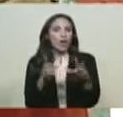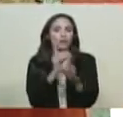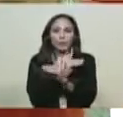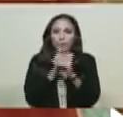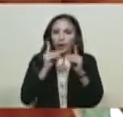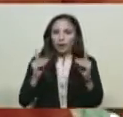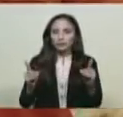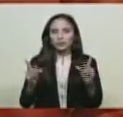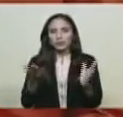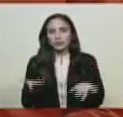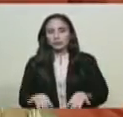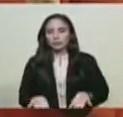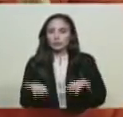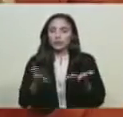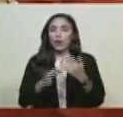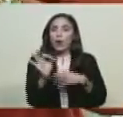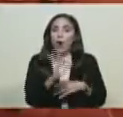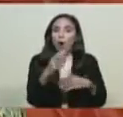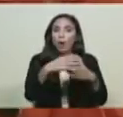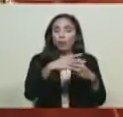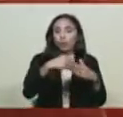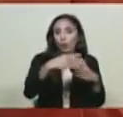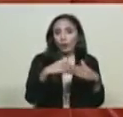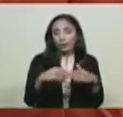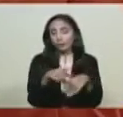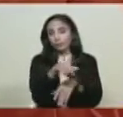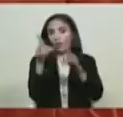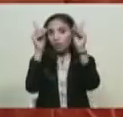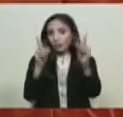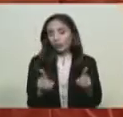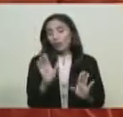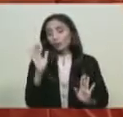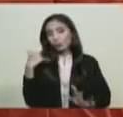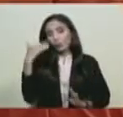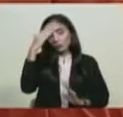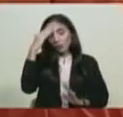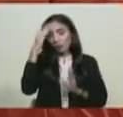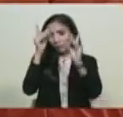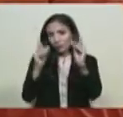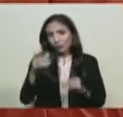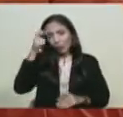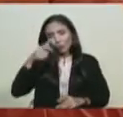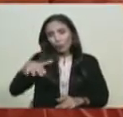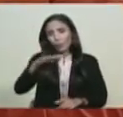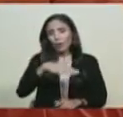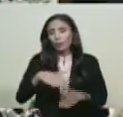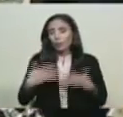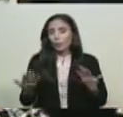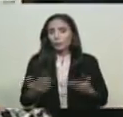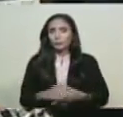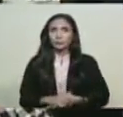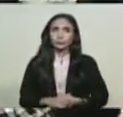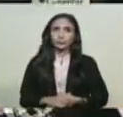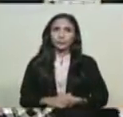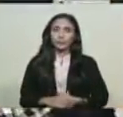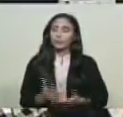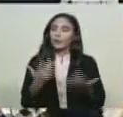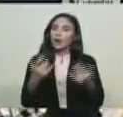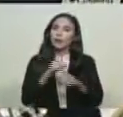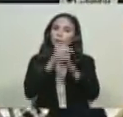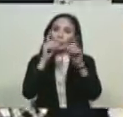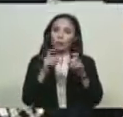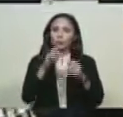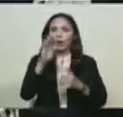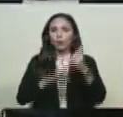quiere el camino de convertirse en colonia. Yo ya sé cuál va a ser la decisión de nuestro pueblo. Y finalizamos esta ronda de preguntas